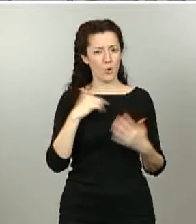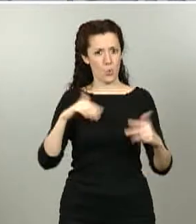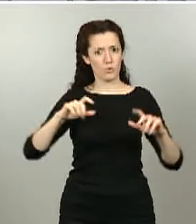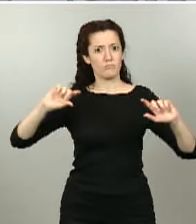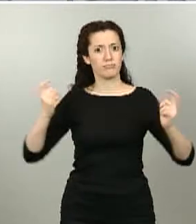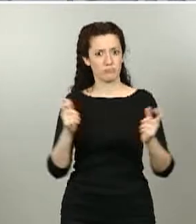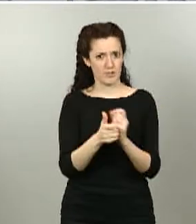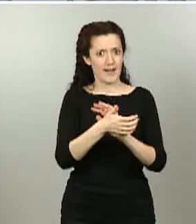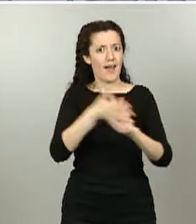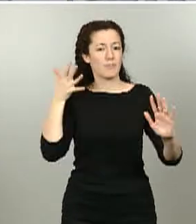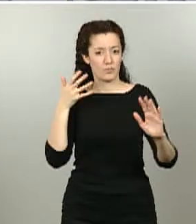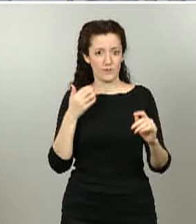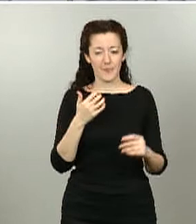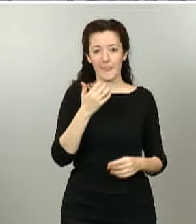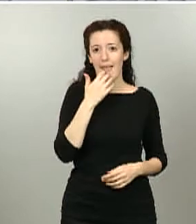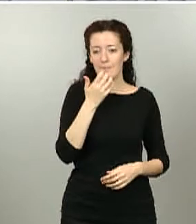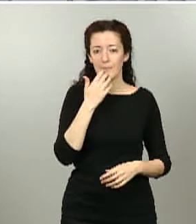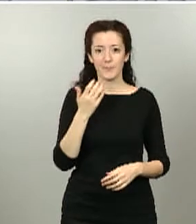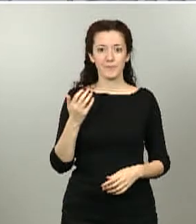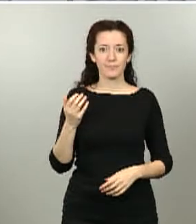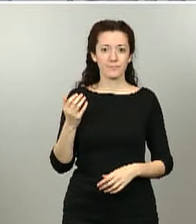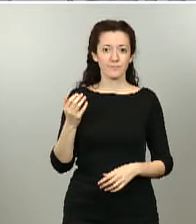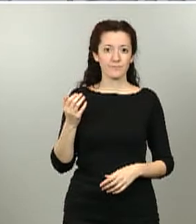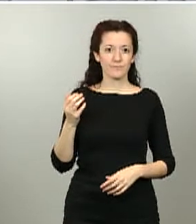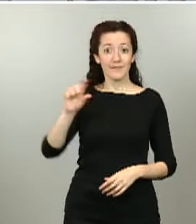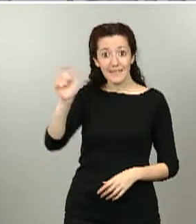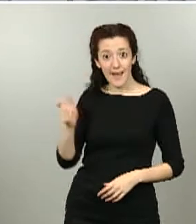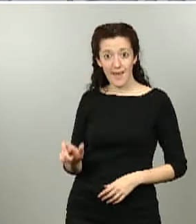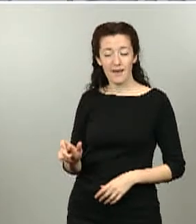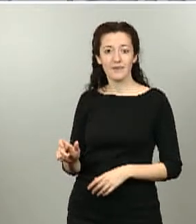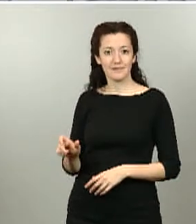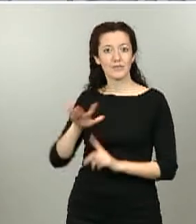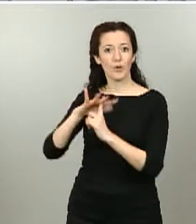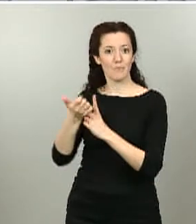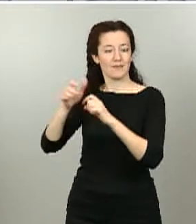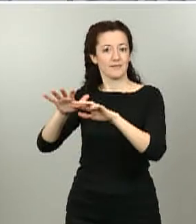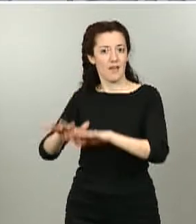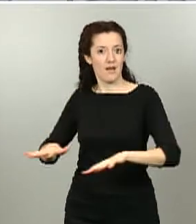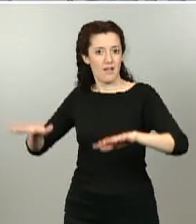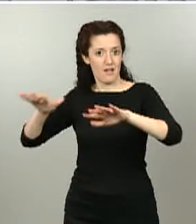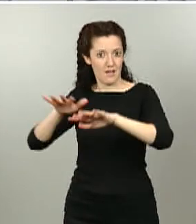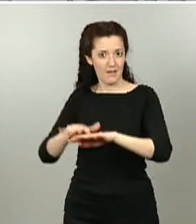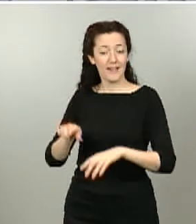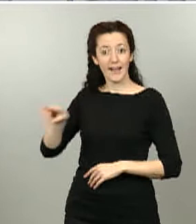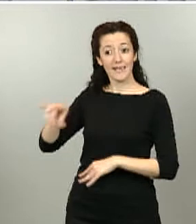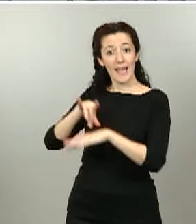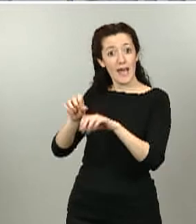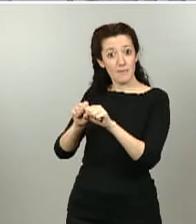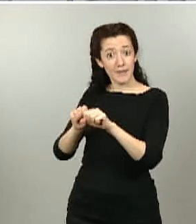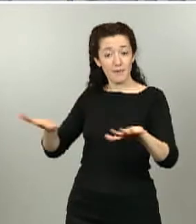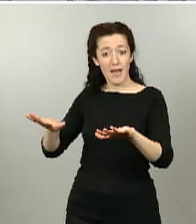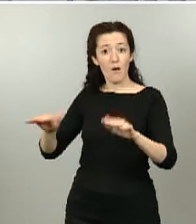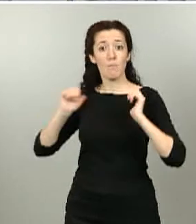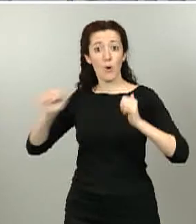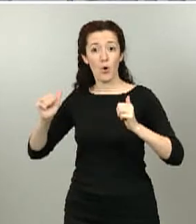más rápido de lo que está avanzando Italia, que es un país que inició la epidemia al menos una semana antes que nosotros. Pero